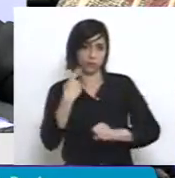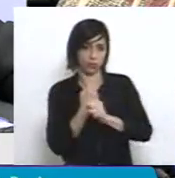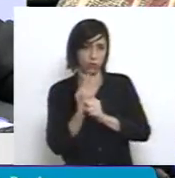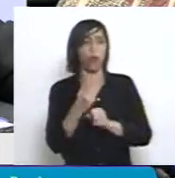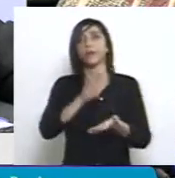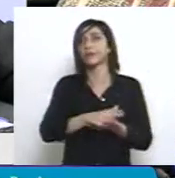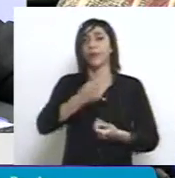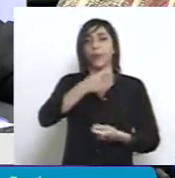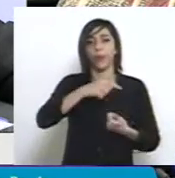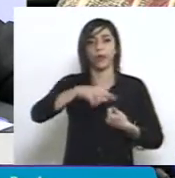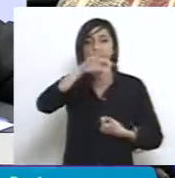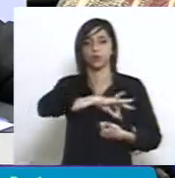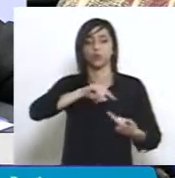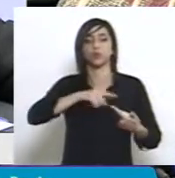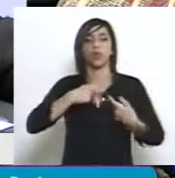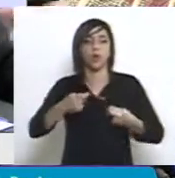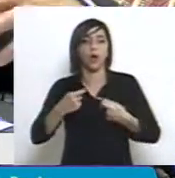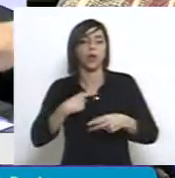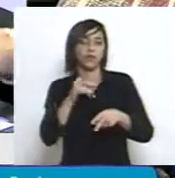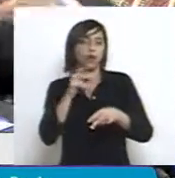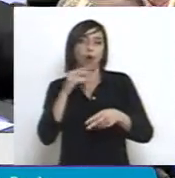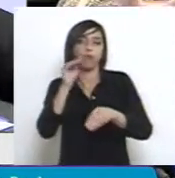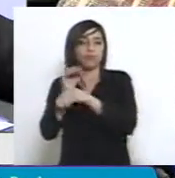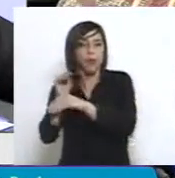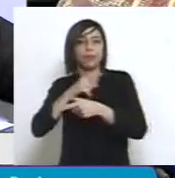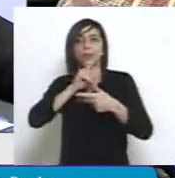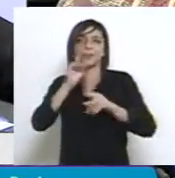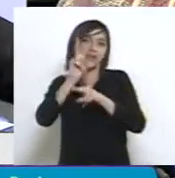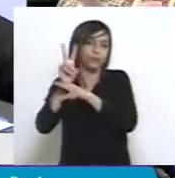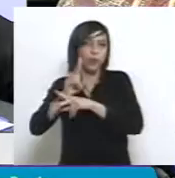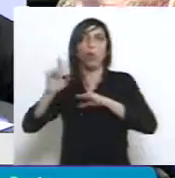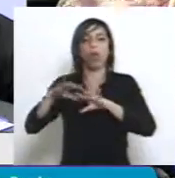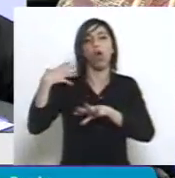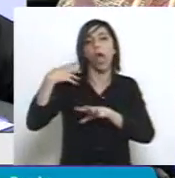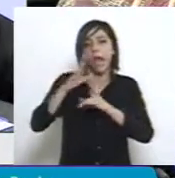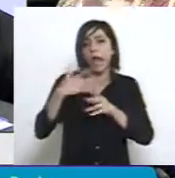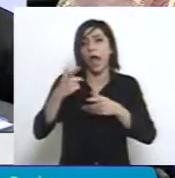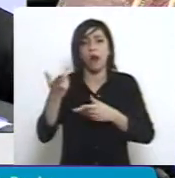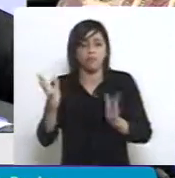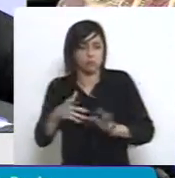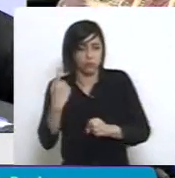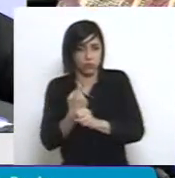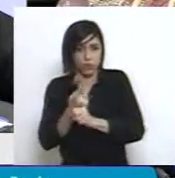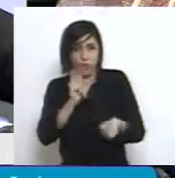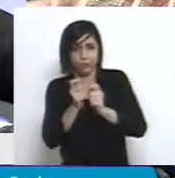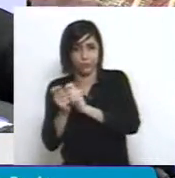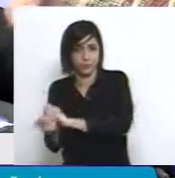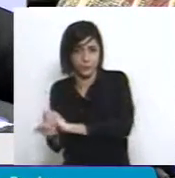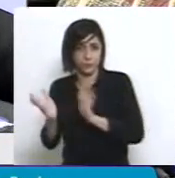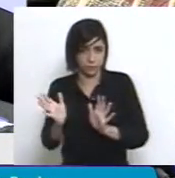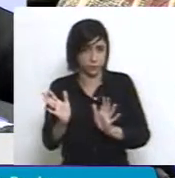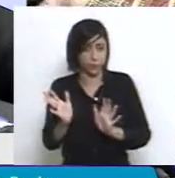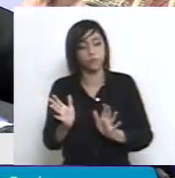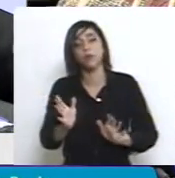salarios, gastos de mantenimiento y funcionamiento. Entonces, nadie puede manejar el presupuesto a su antojo, sino todo lo contrario,